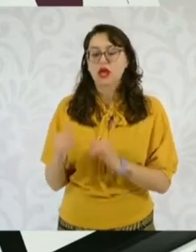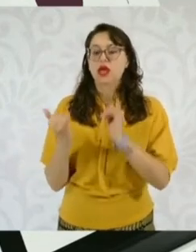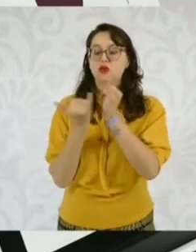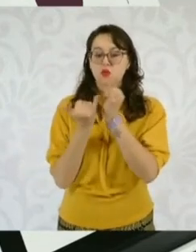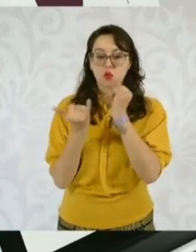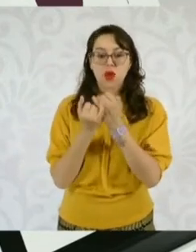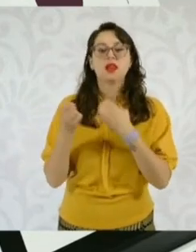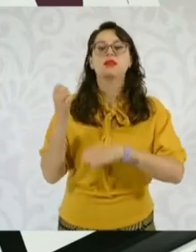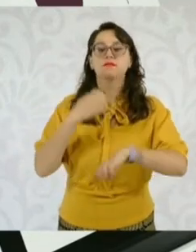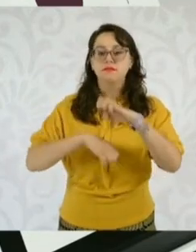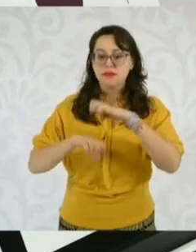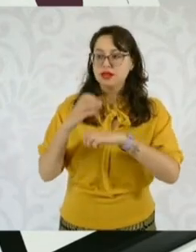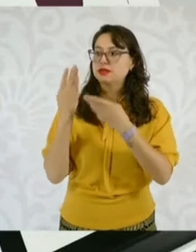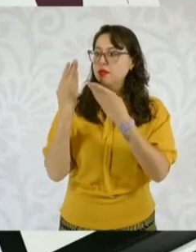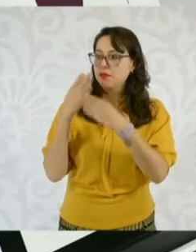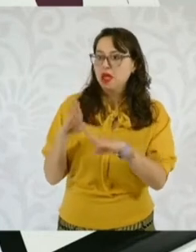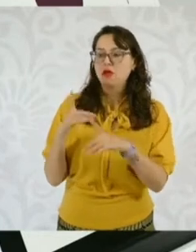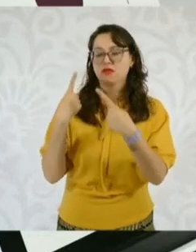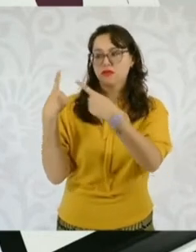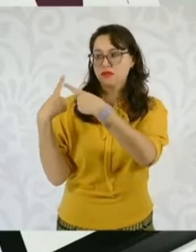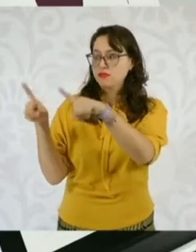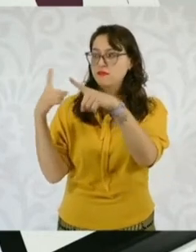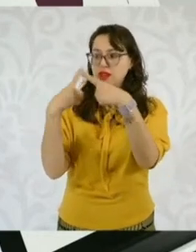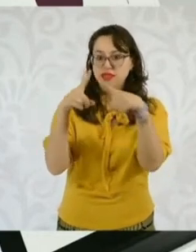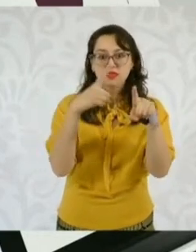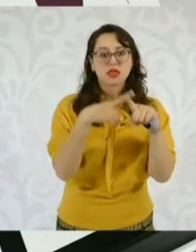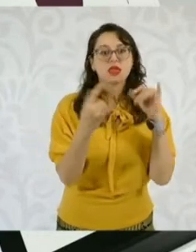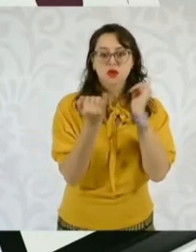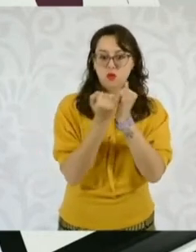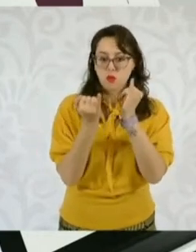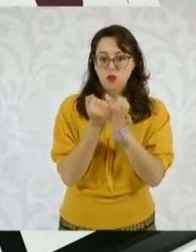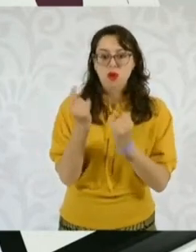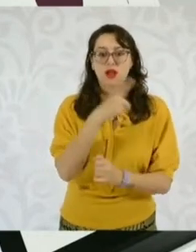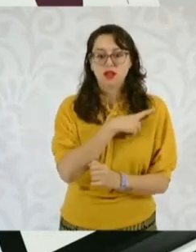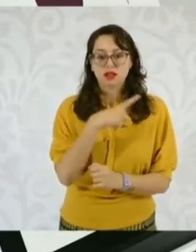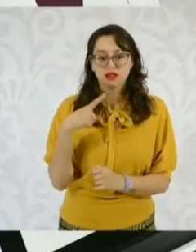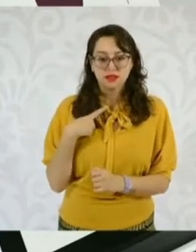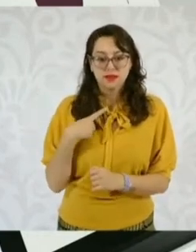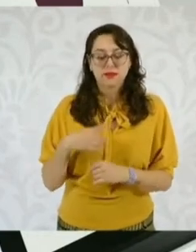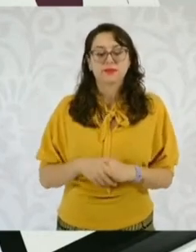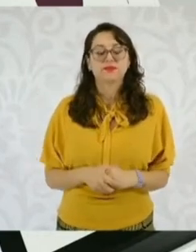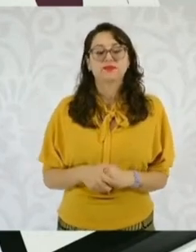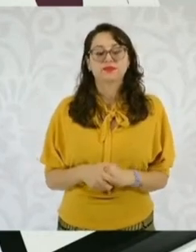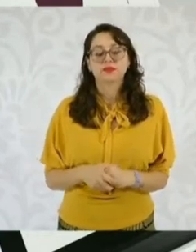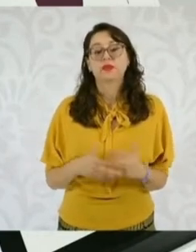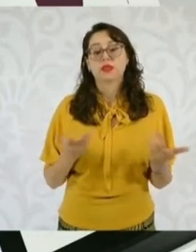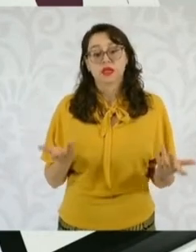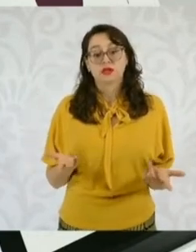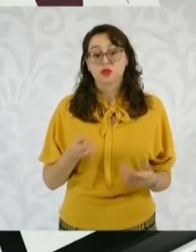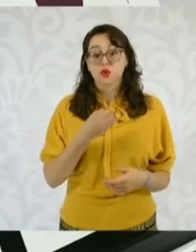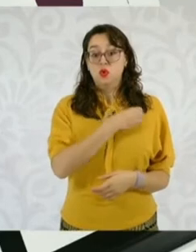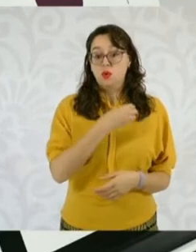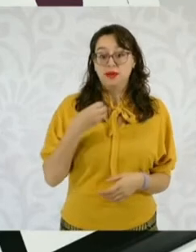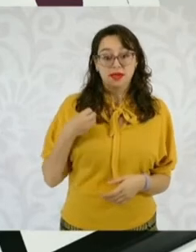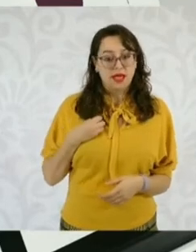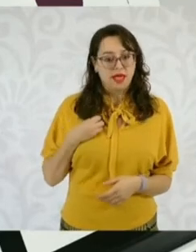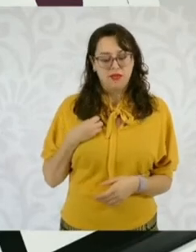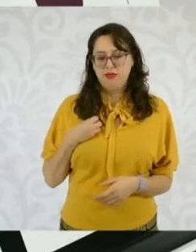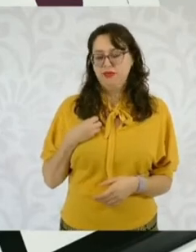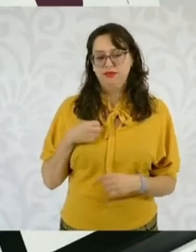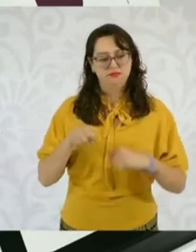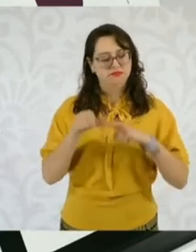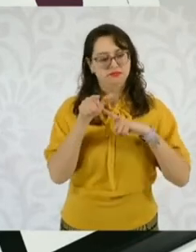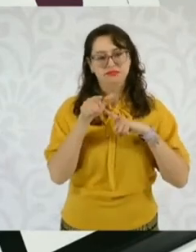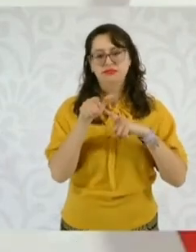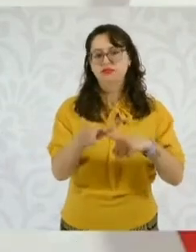decíamos, como los bancos, etcétera, ¿no? Se mantiene la verificación del cumplimiento de las obligaciones y los medios de defensa